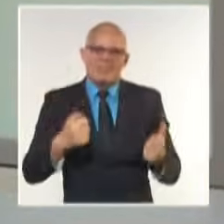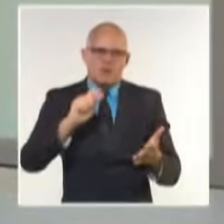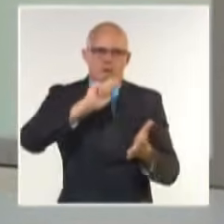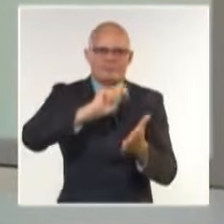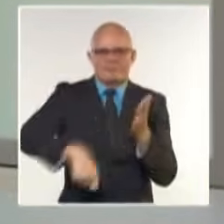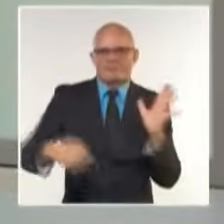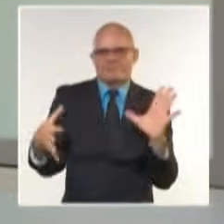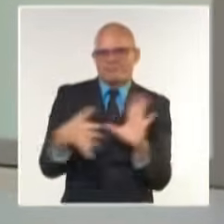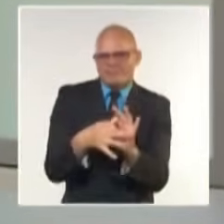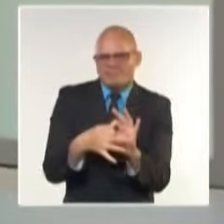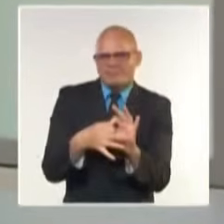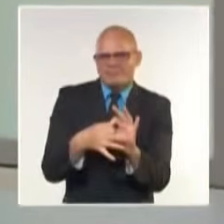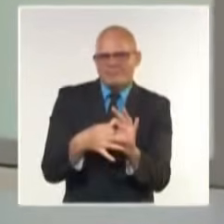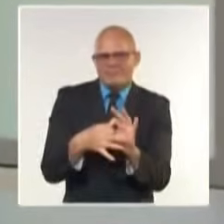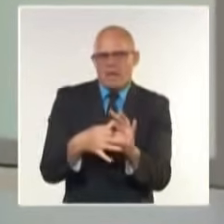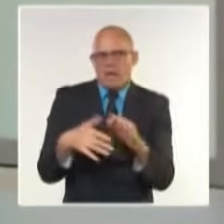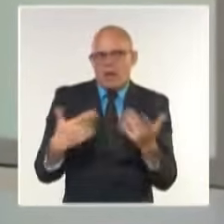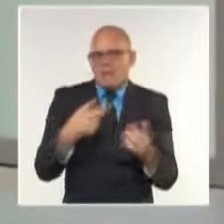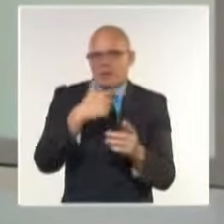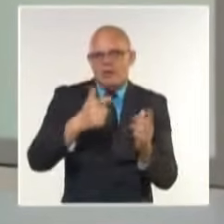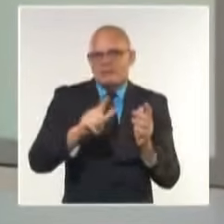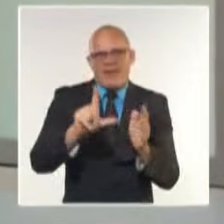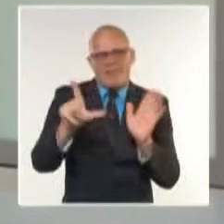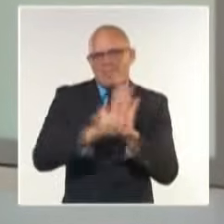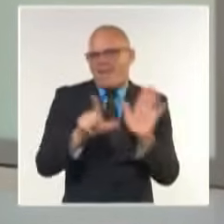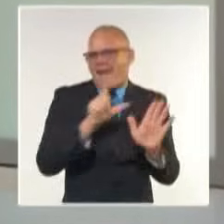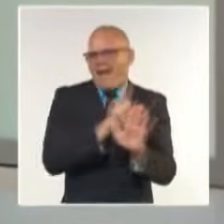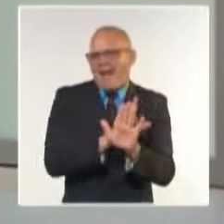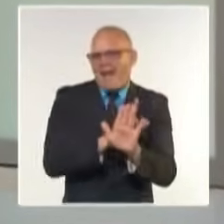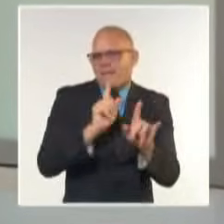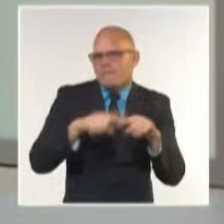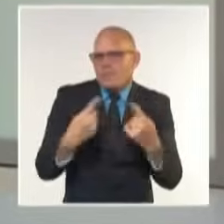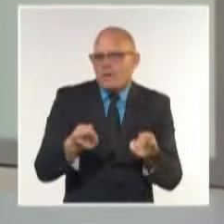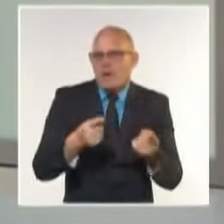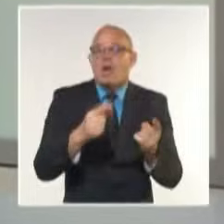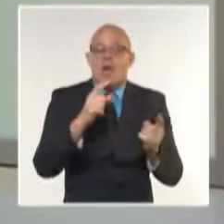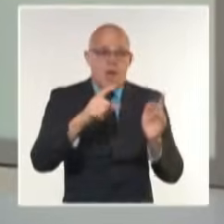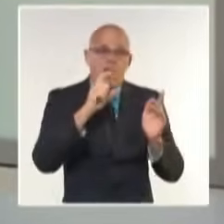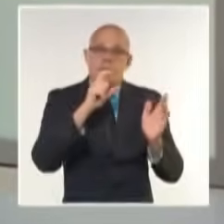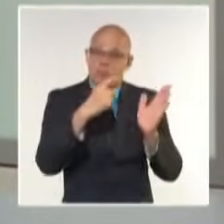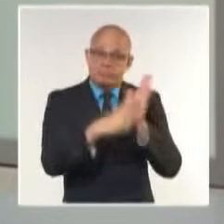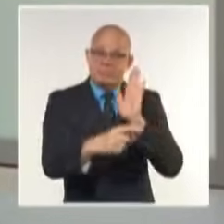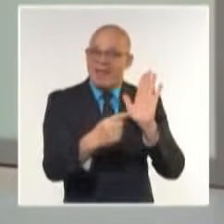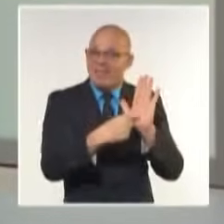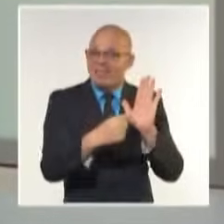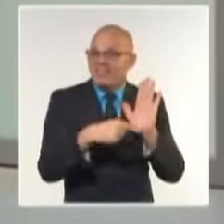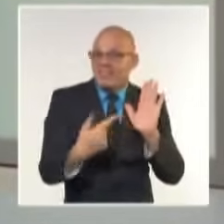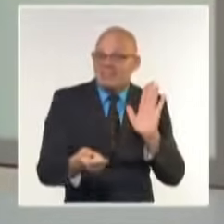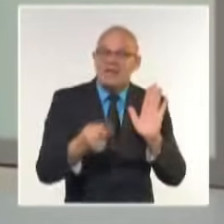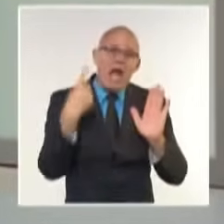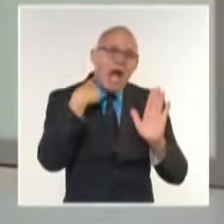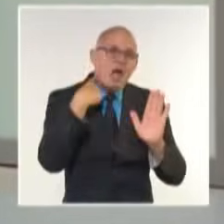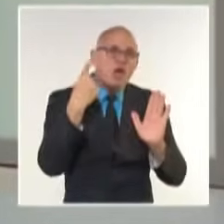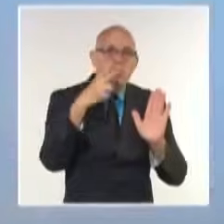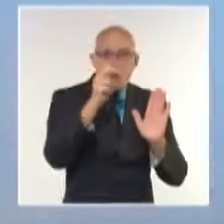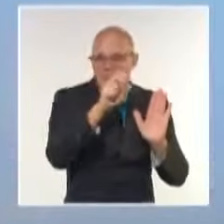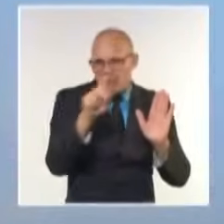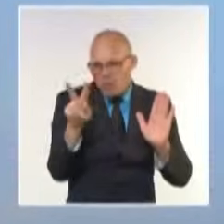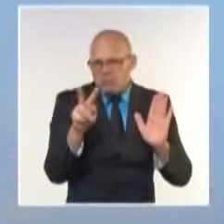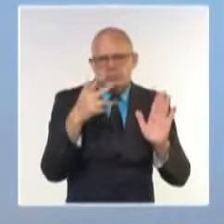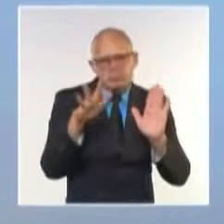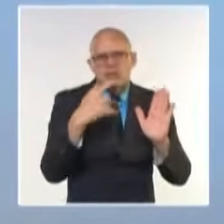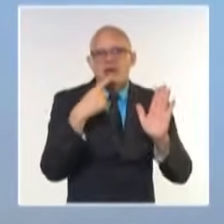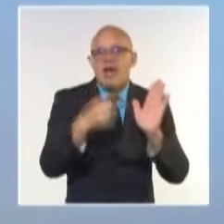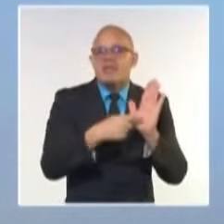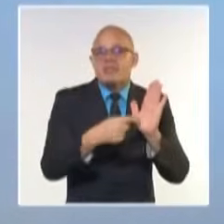de decirlo en 3 oraciones. El que era jefe de esta empresa, o de esta entidad, o director adjunto. ¿Era jefe o no era jefe de ellos? Era